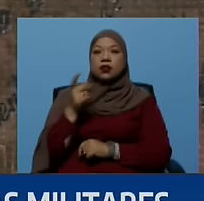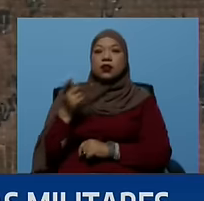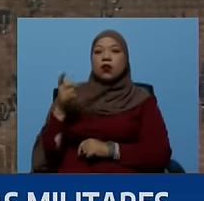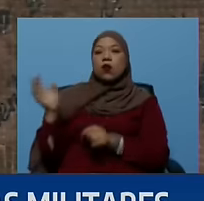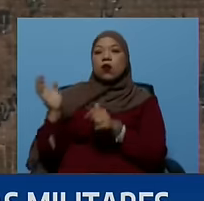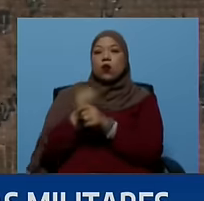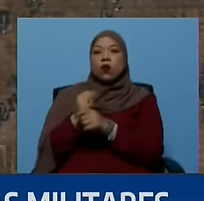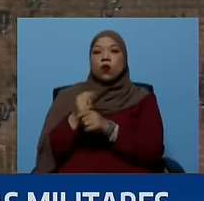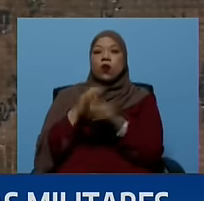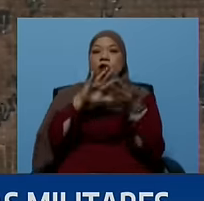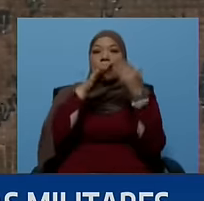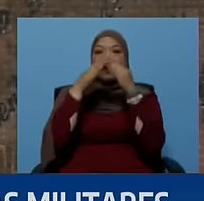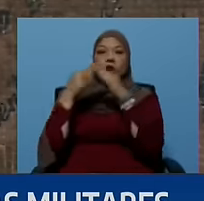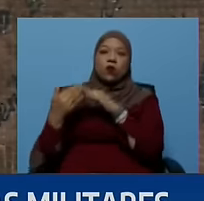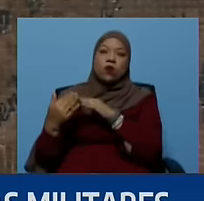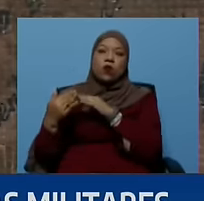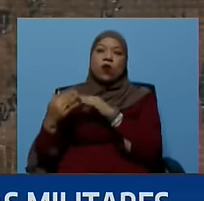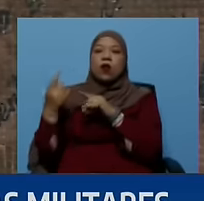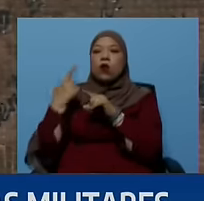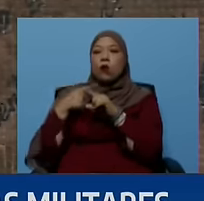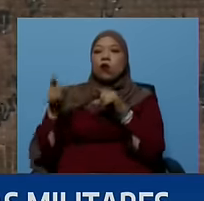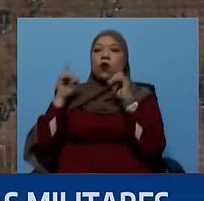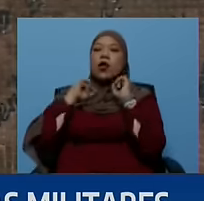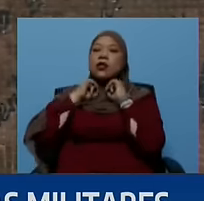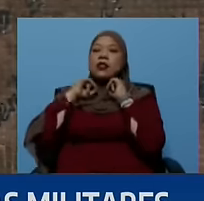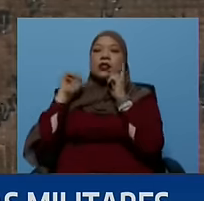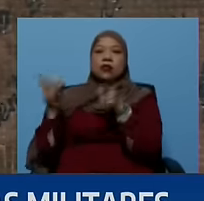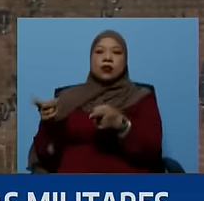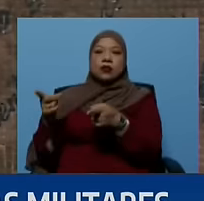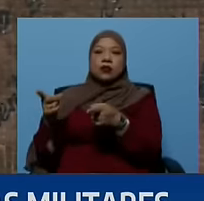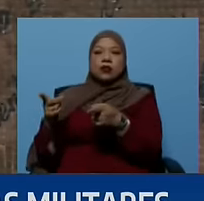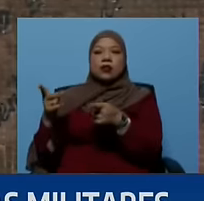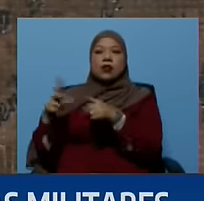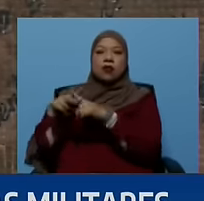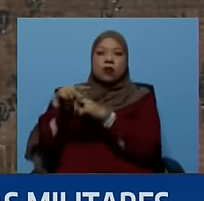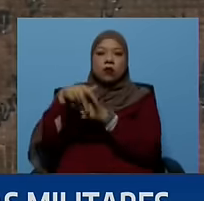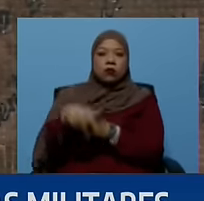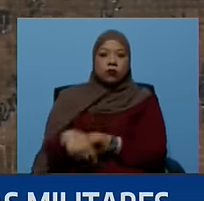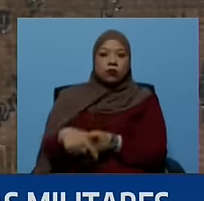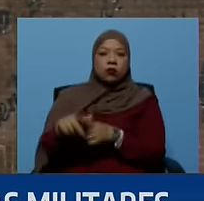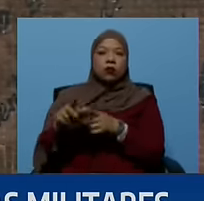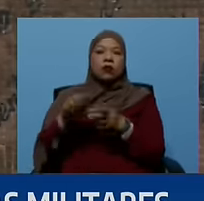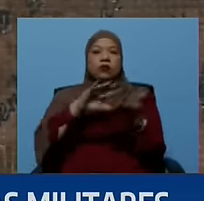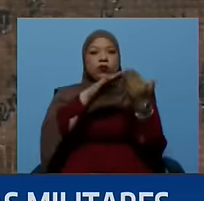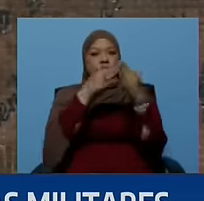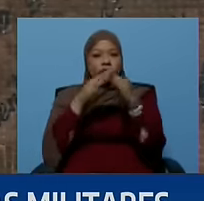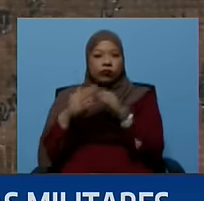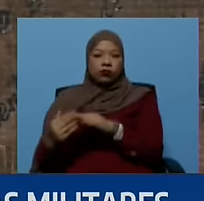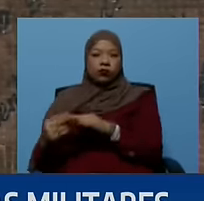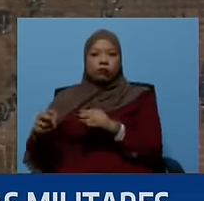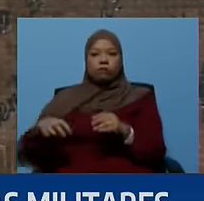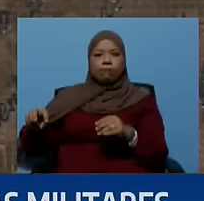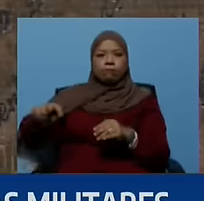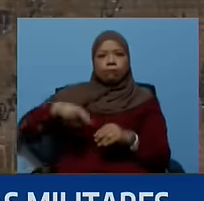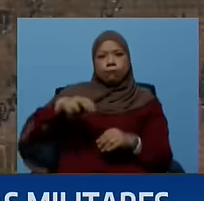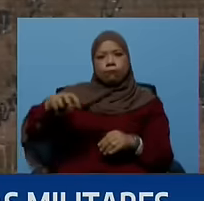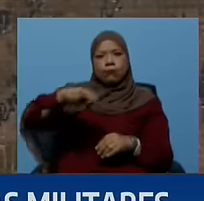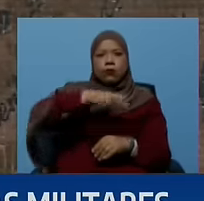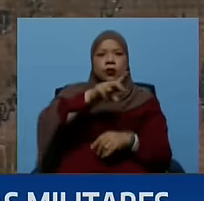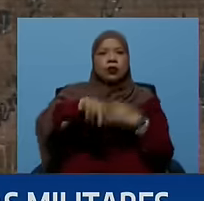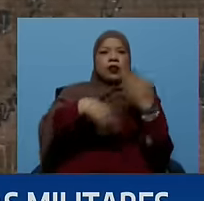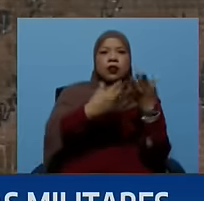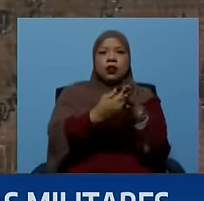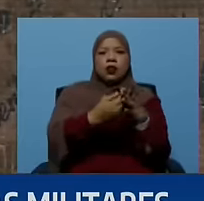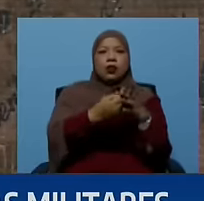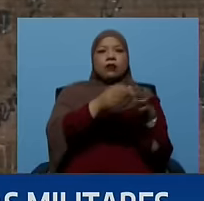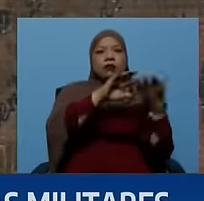encaramos y salíamos por el cementerio Y si nos reprimían Por acá nos encaramos por la uno por la dos y salíamos para